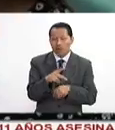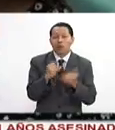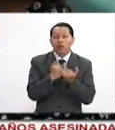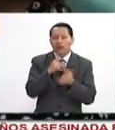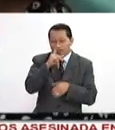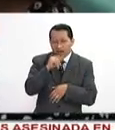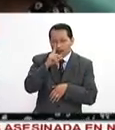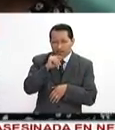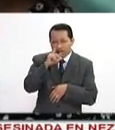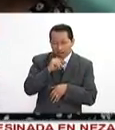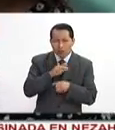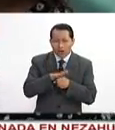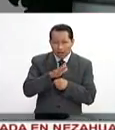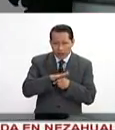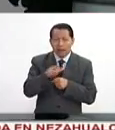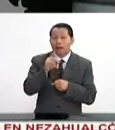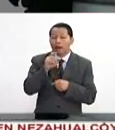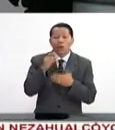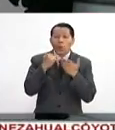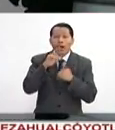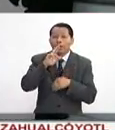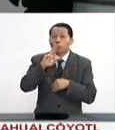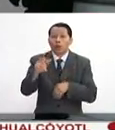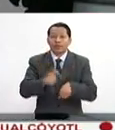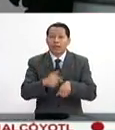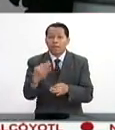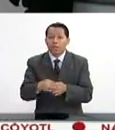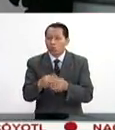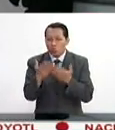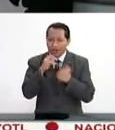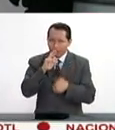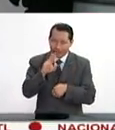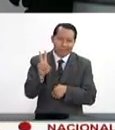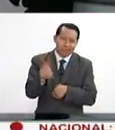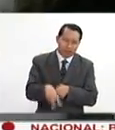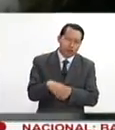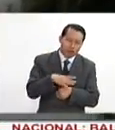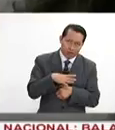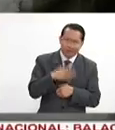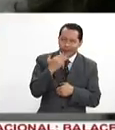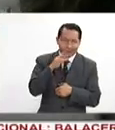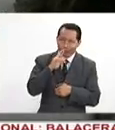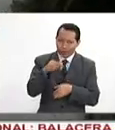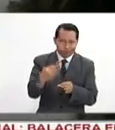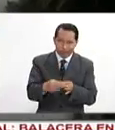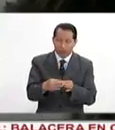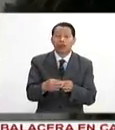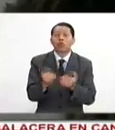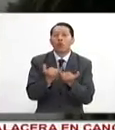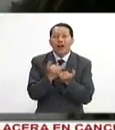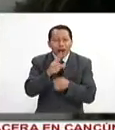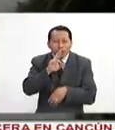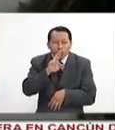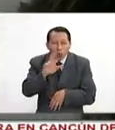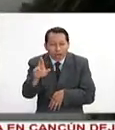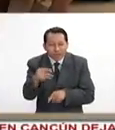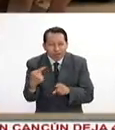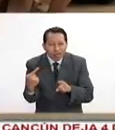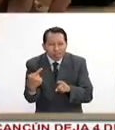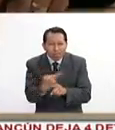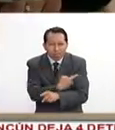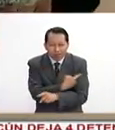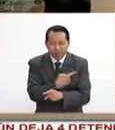fallas detectadas está que no emiten respuesta en tiempo, eso es ciertísimo, a los usuarios, y que además dan respuestas incongruentes